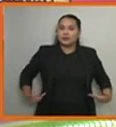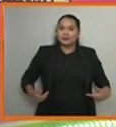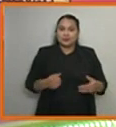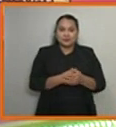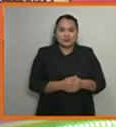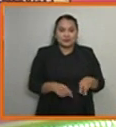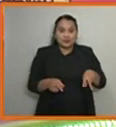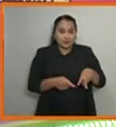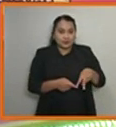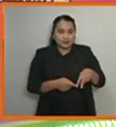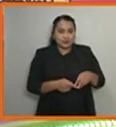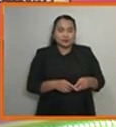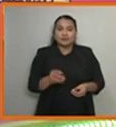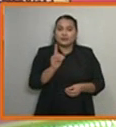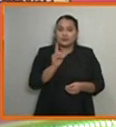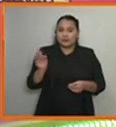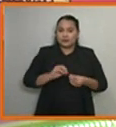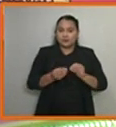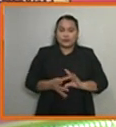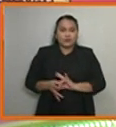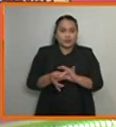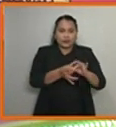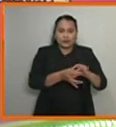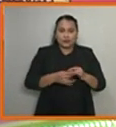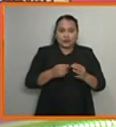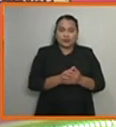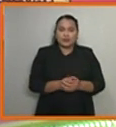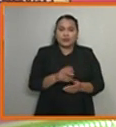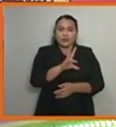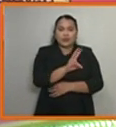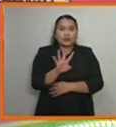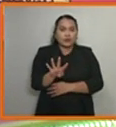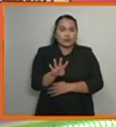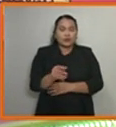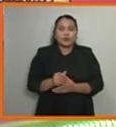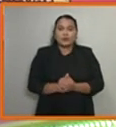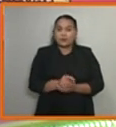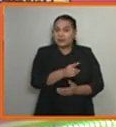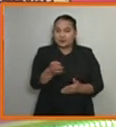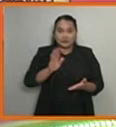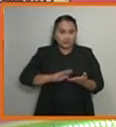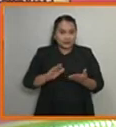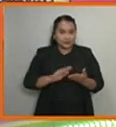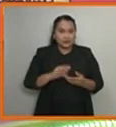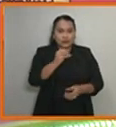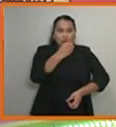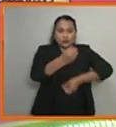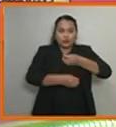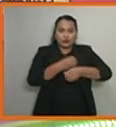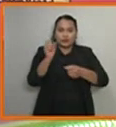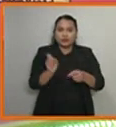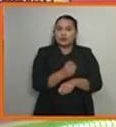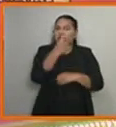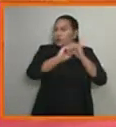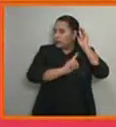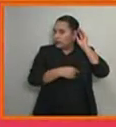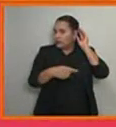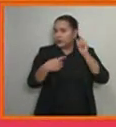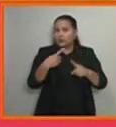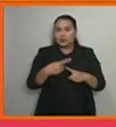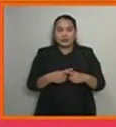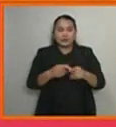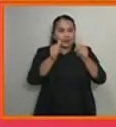pie derecho con los números que se le relacionan 74. Pero si invertiste para la esfera ganadora de Multi X,